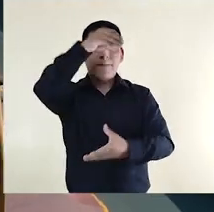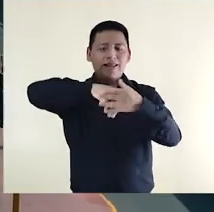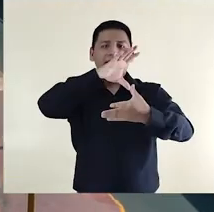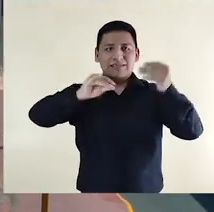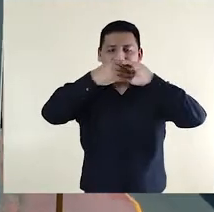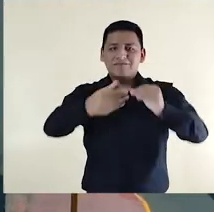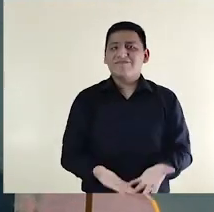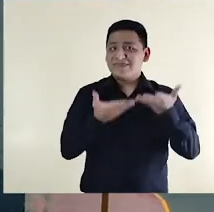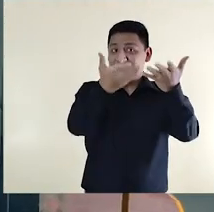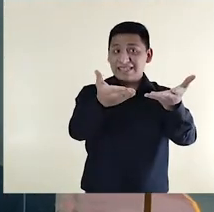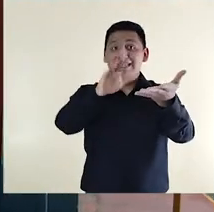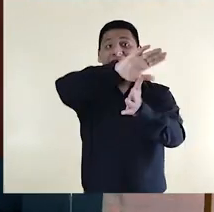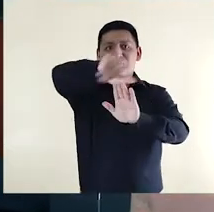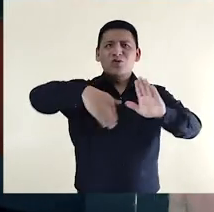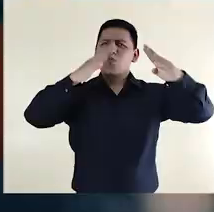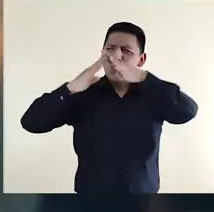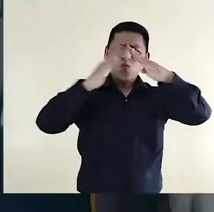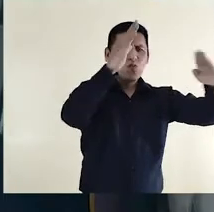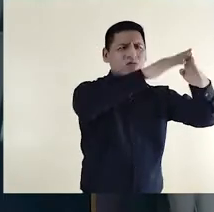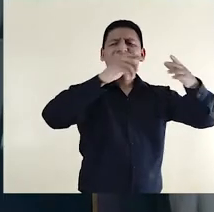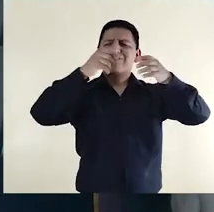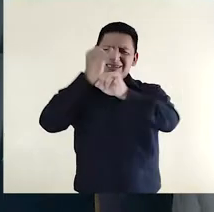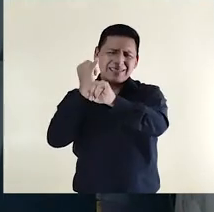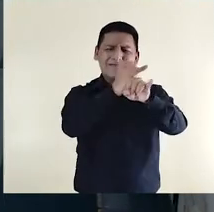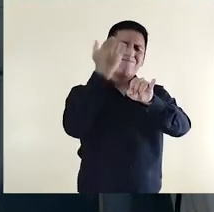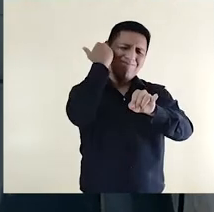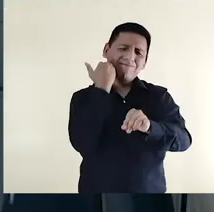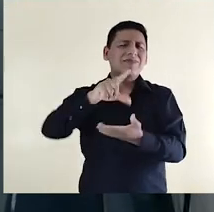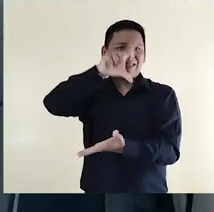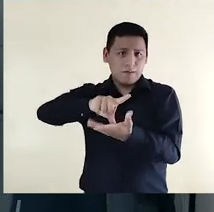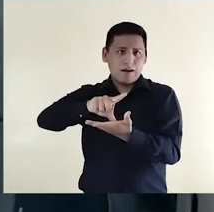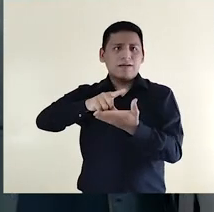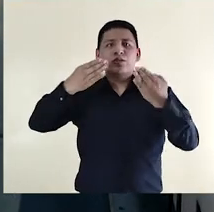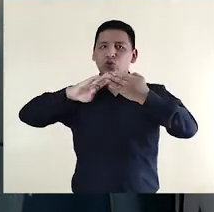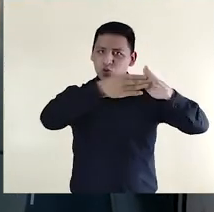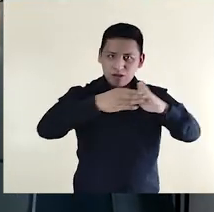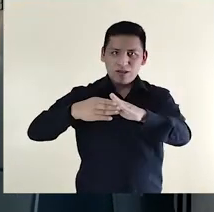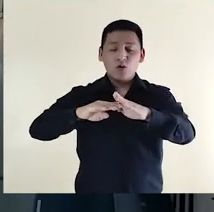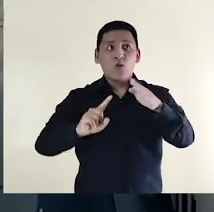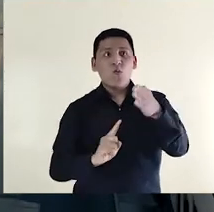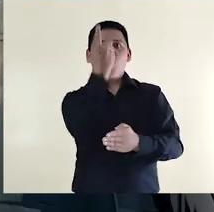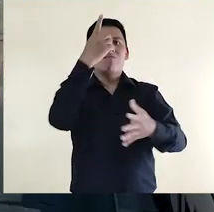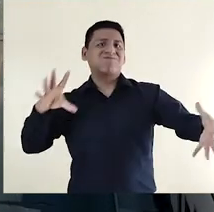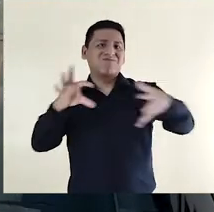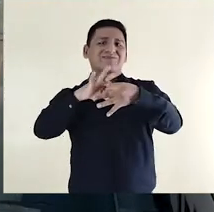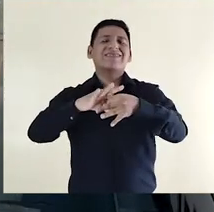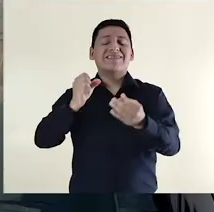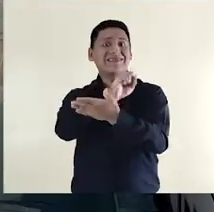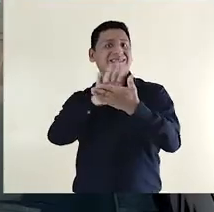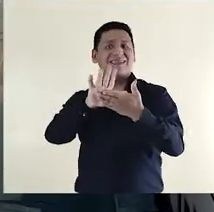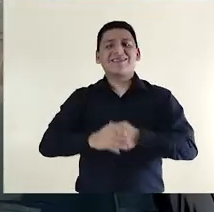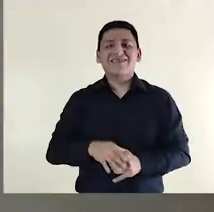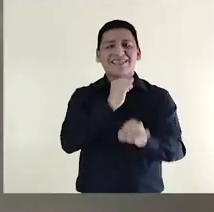es parte patrimonial de la inmensa cantidad de conventos y monasterios que existieron en Lima, una ciudad en donde lo secular se